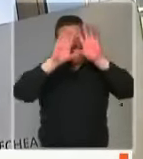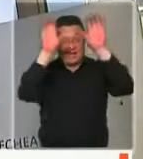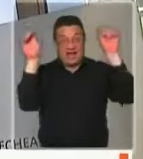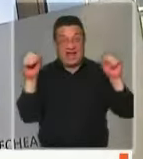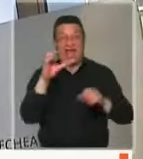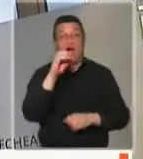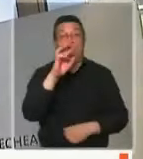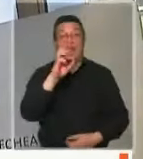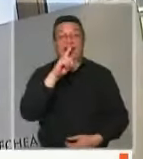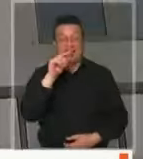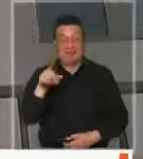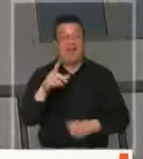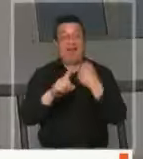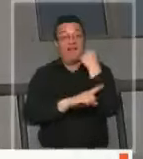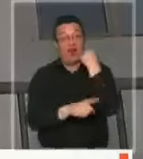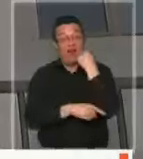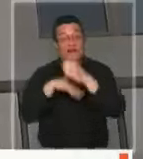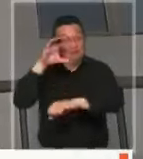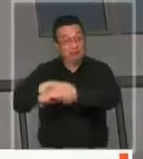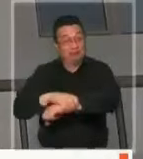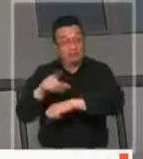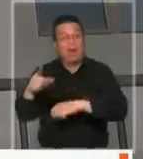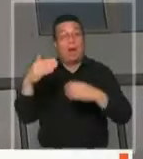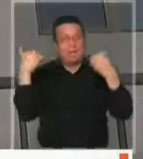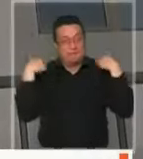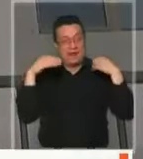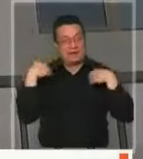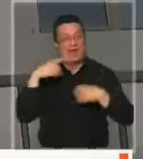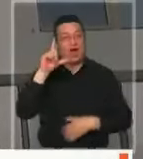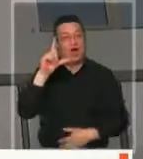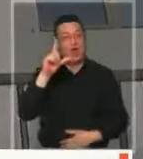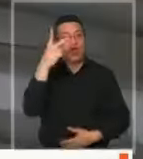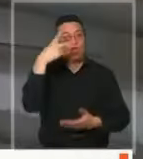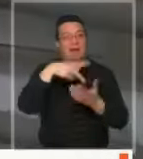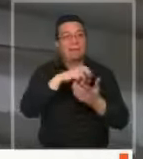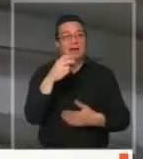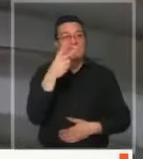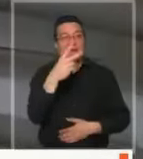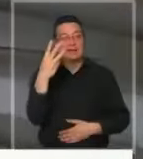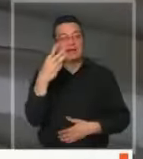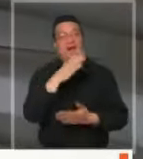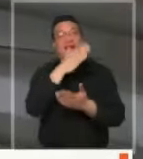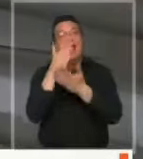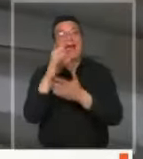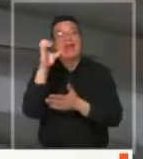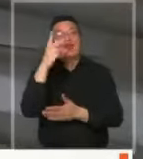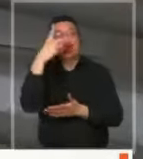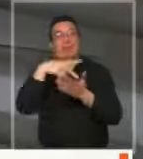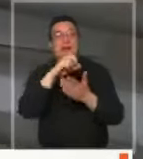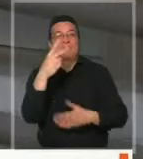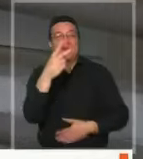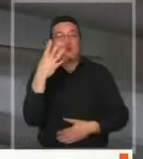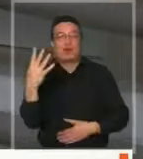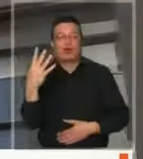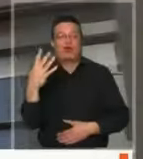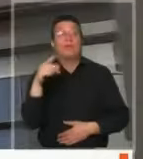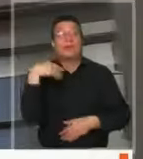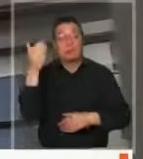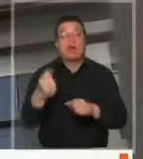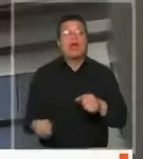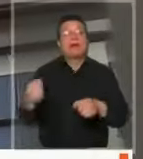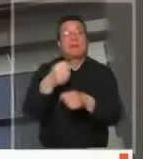ejerció el abogado detenido señalaron que realizó su práctica en julio de 2023 a enero de 2024 y que luego trabajó en distintos reemplazos